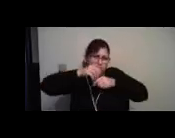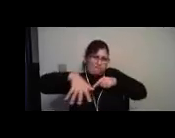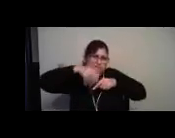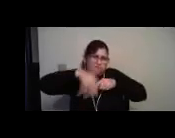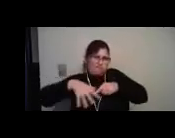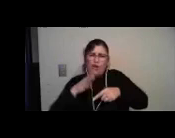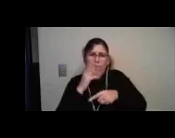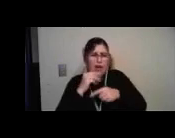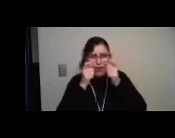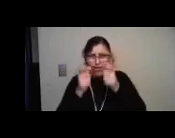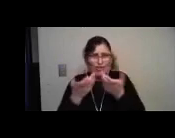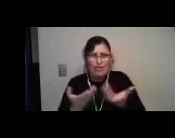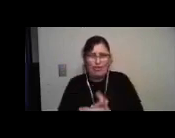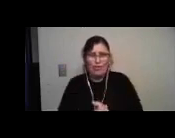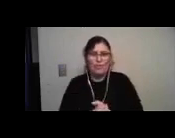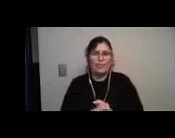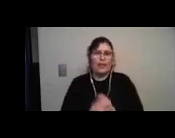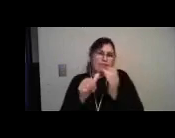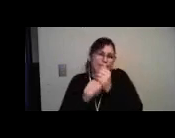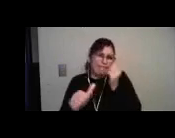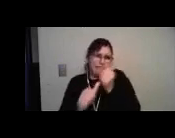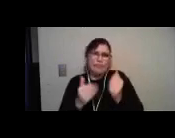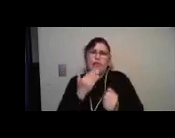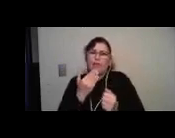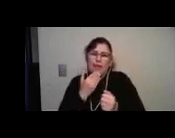de esfínter, ¿ya? Vesical o anal.